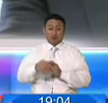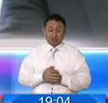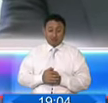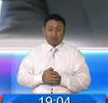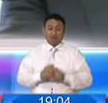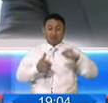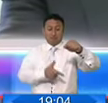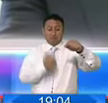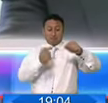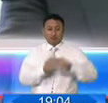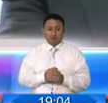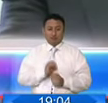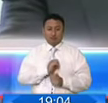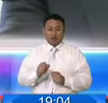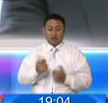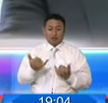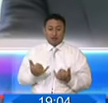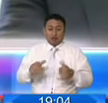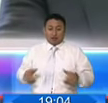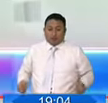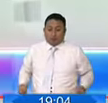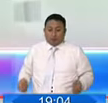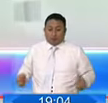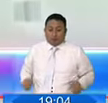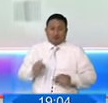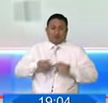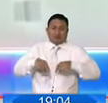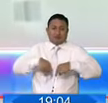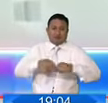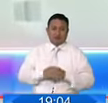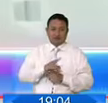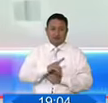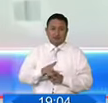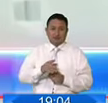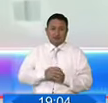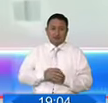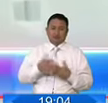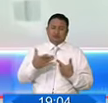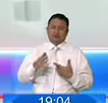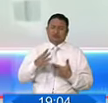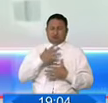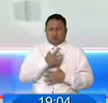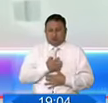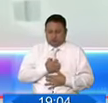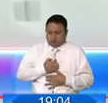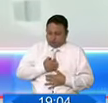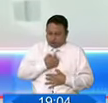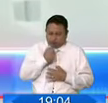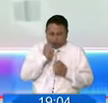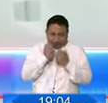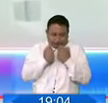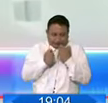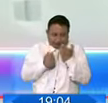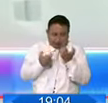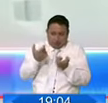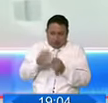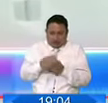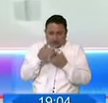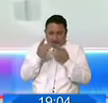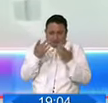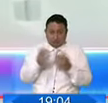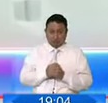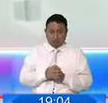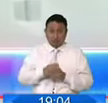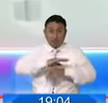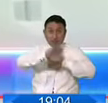asalto y quedó condenado una silla de ruedas guardan una amargura una frustración con la vida una frustración hacia los demás nosotros no